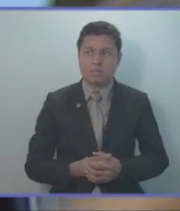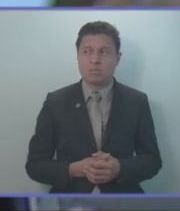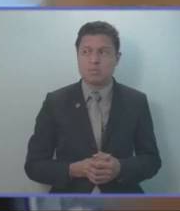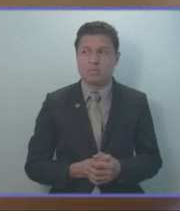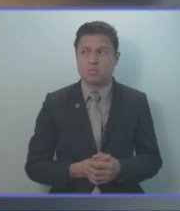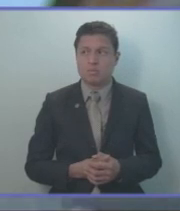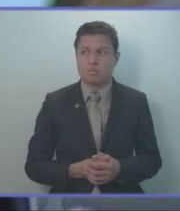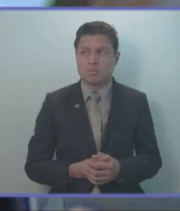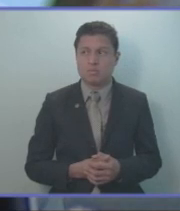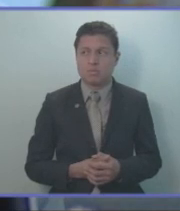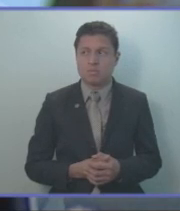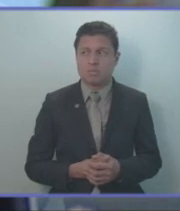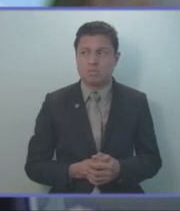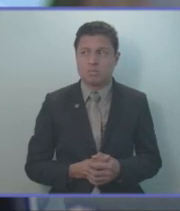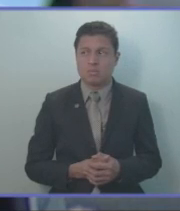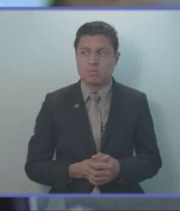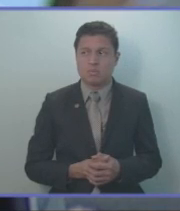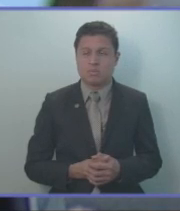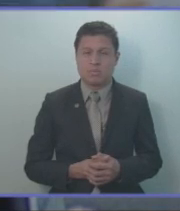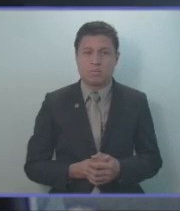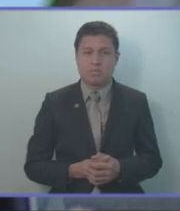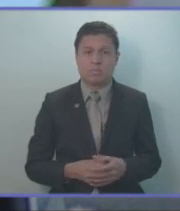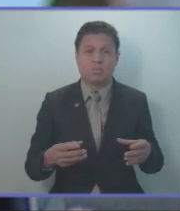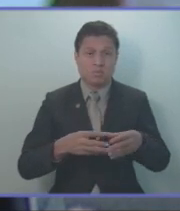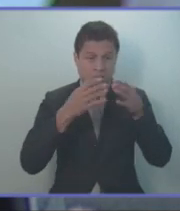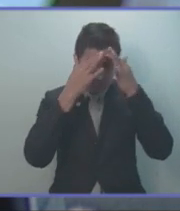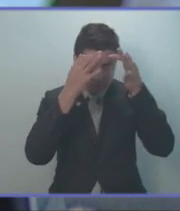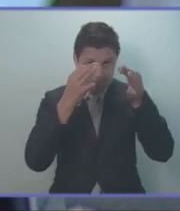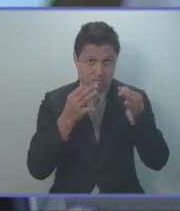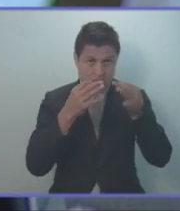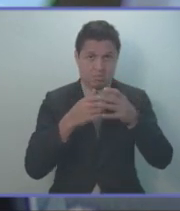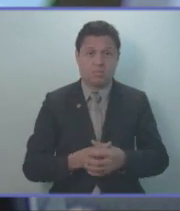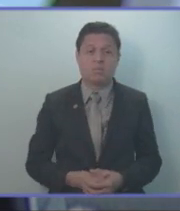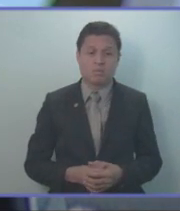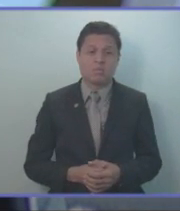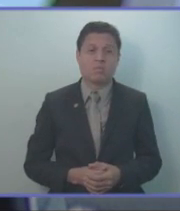América. Dictamen número